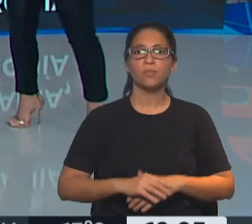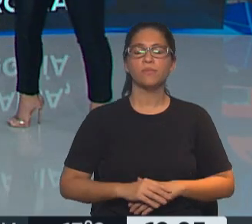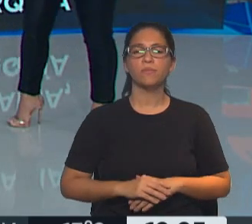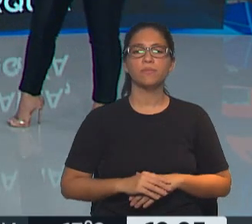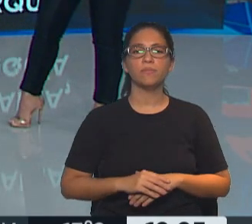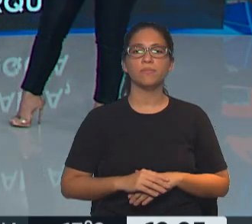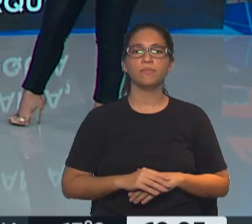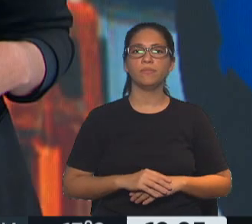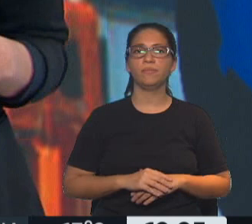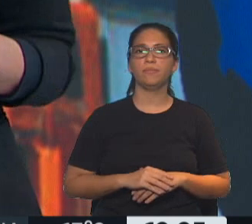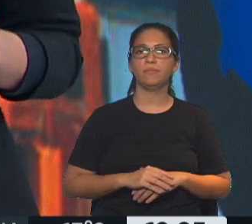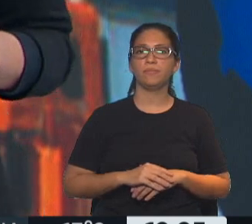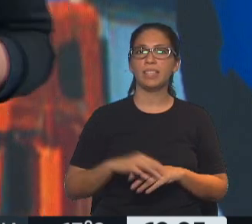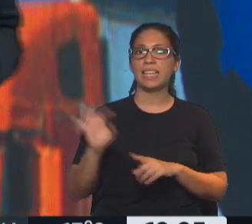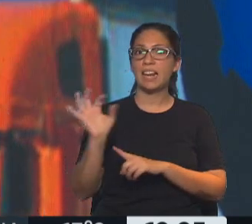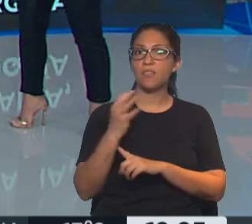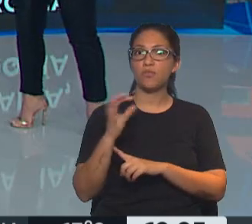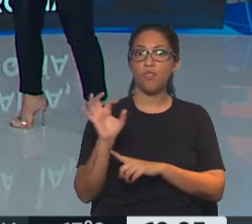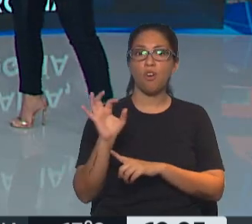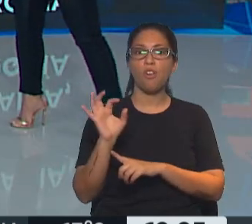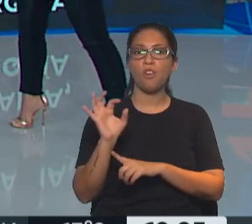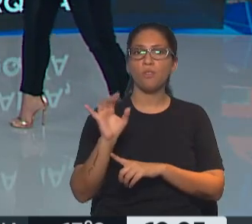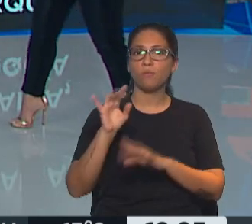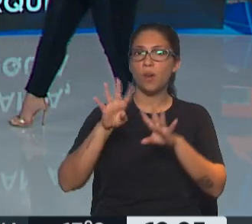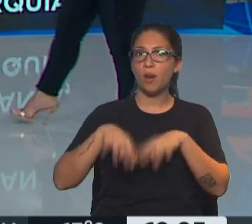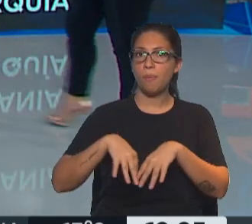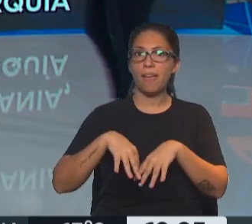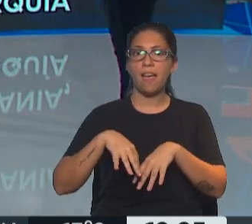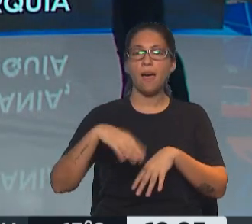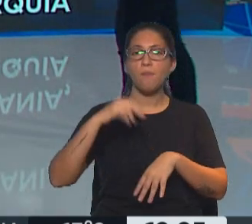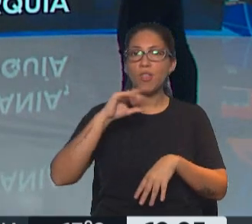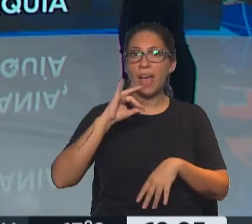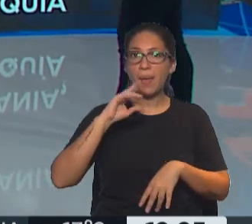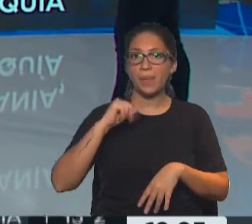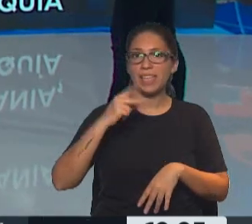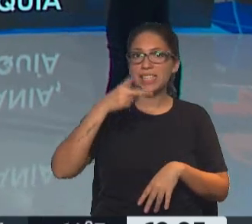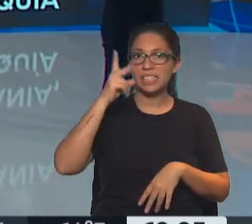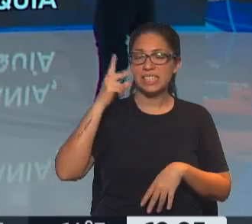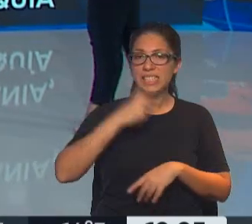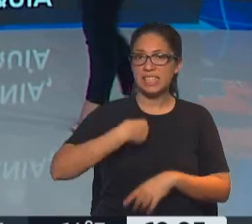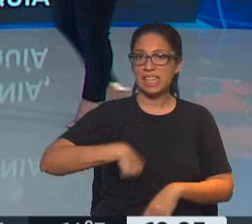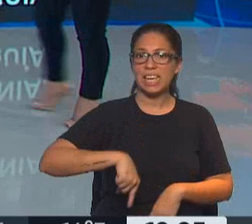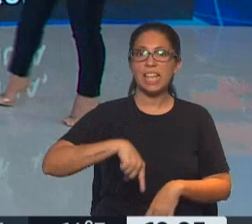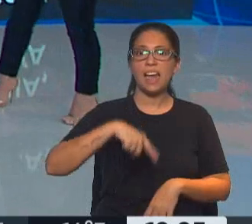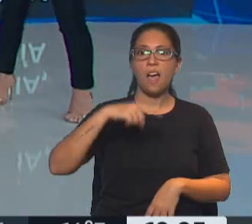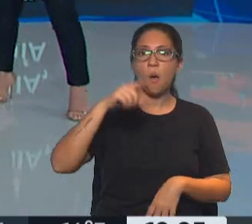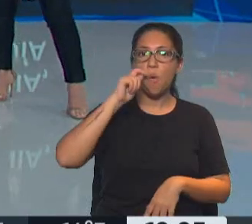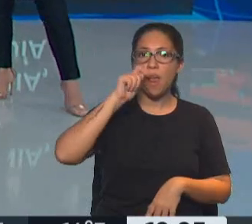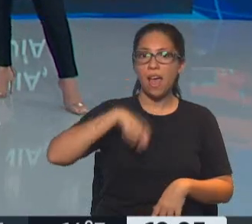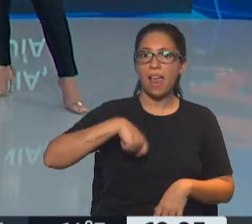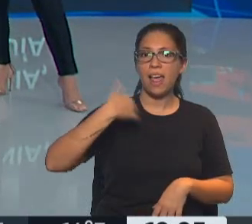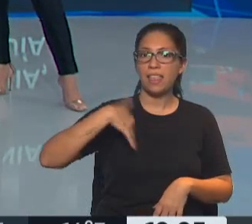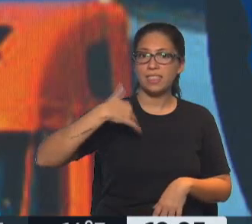grandes productores de maíz, como el caso argentino. Girasol, Unión Europea, Moldavia, China, Ucrania, Argentina, Kazajistán, Rusia,